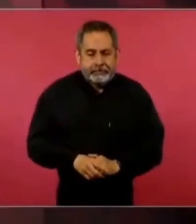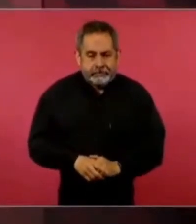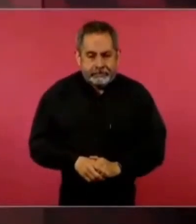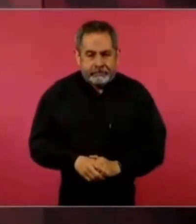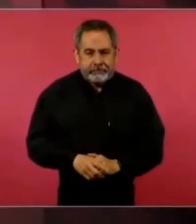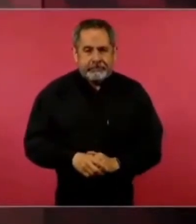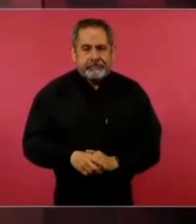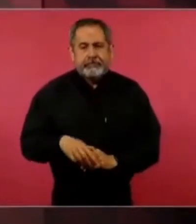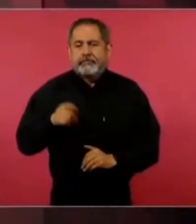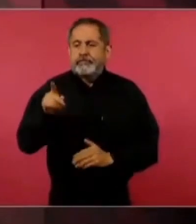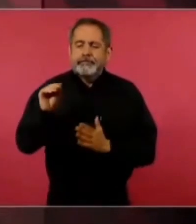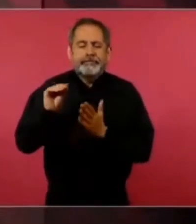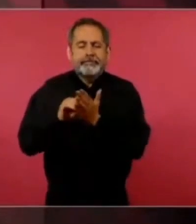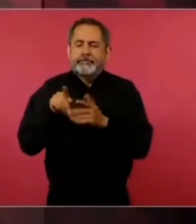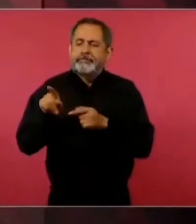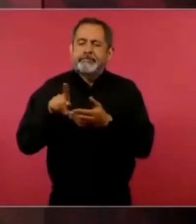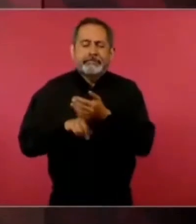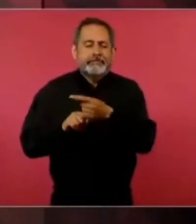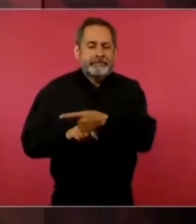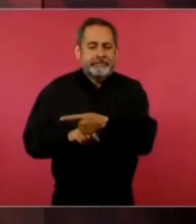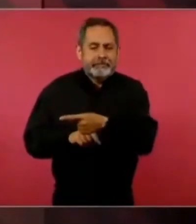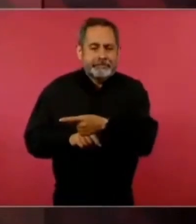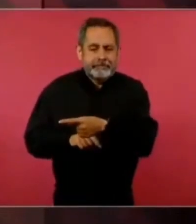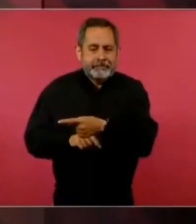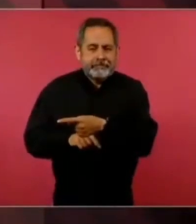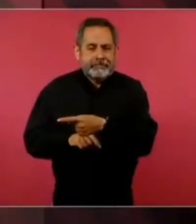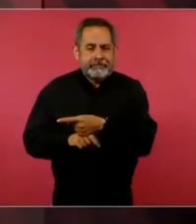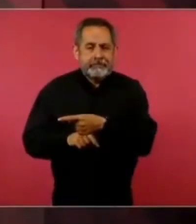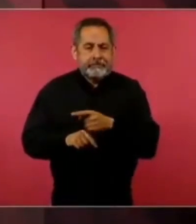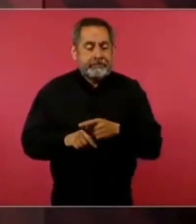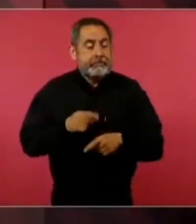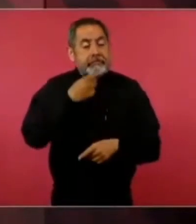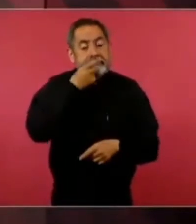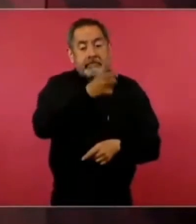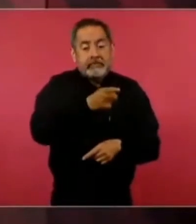Y aparecen las escuchas de la DEA